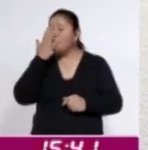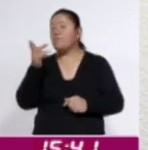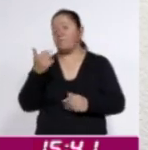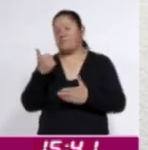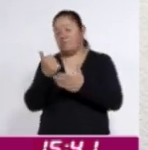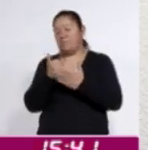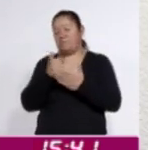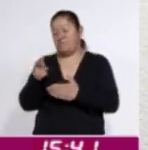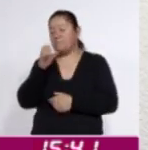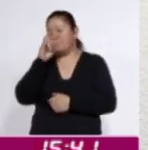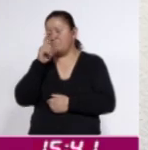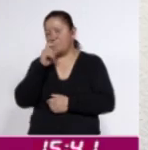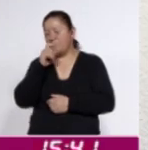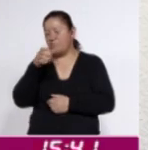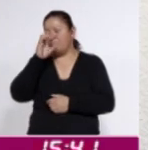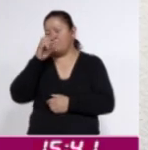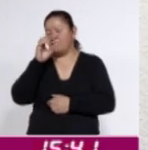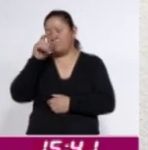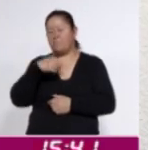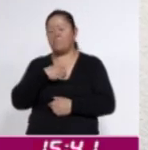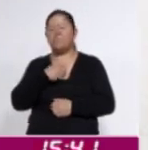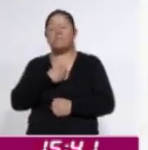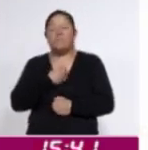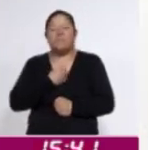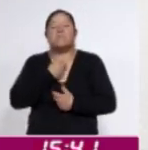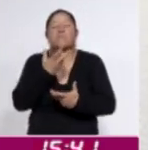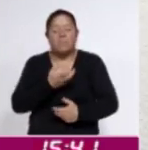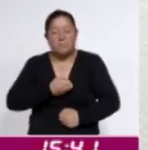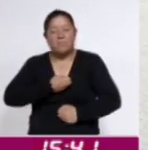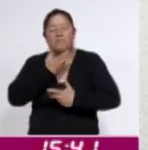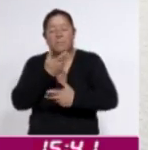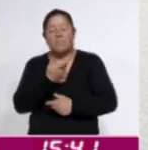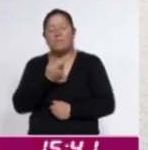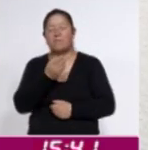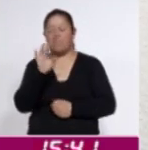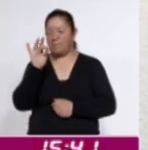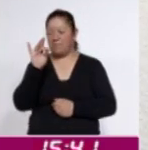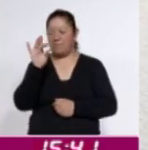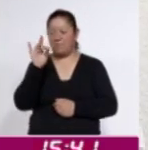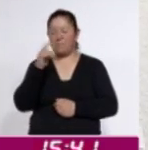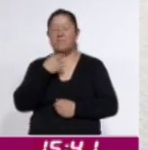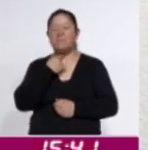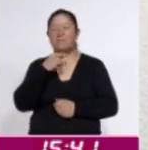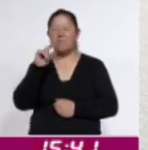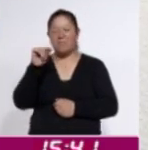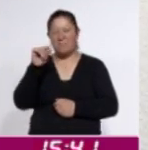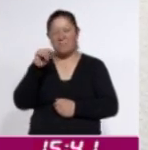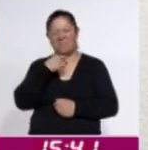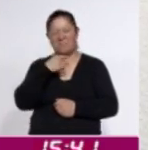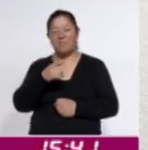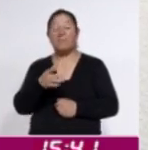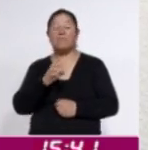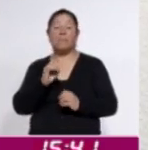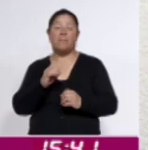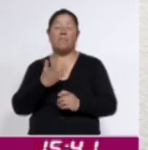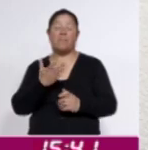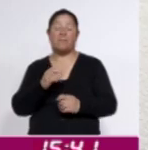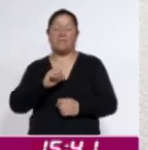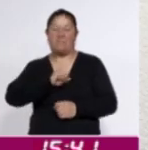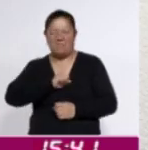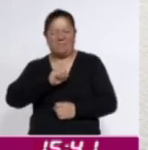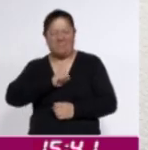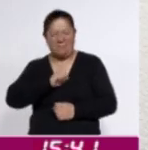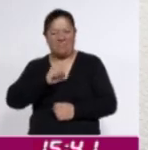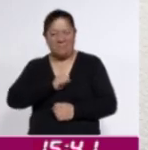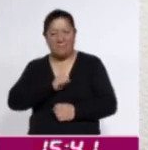flema, a hacer esa expectoración, o tosemos porque ya las tenemos muchísimo más abajo y las